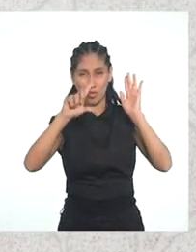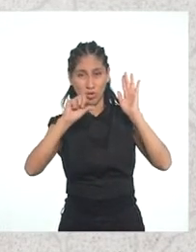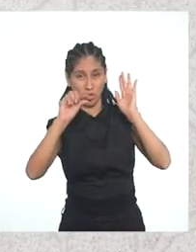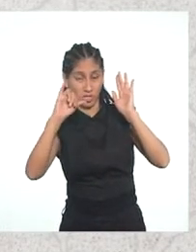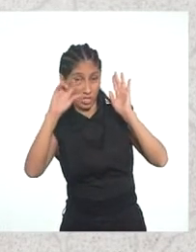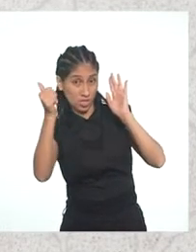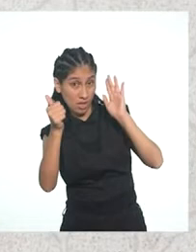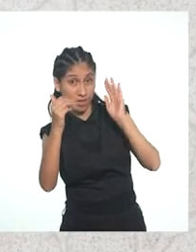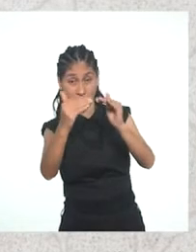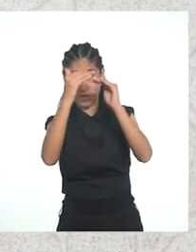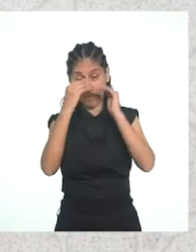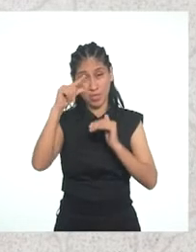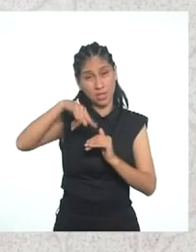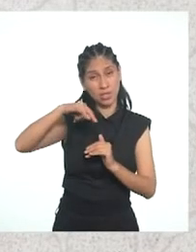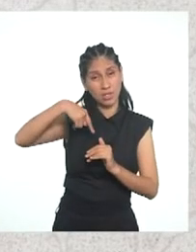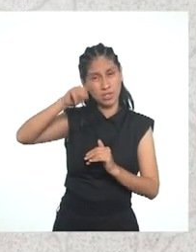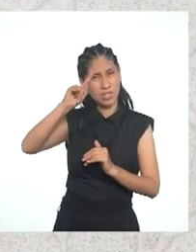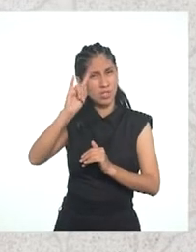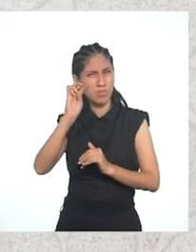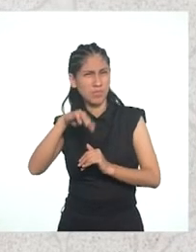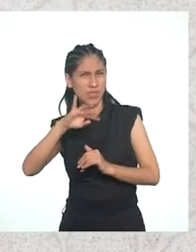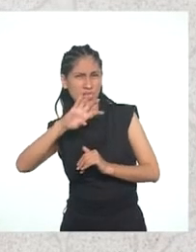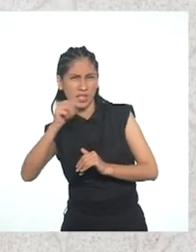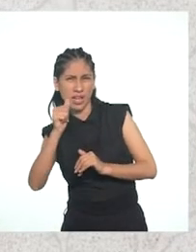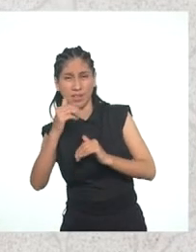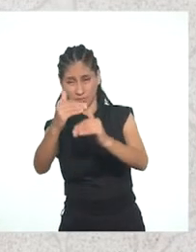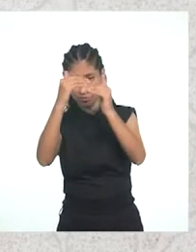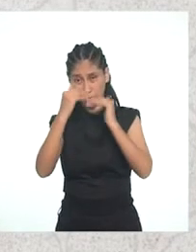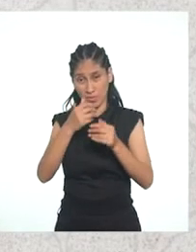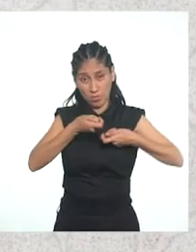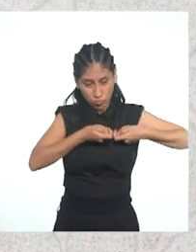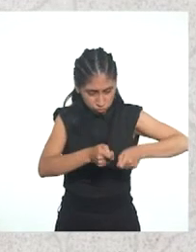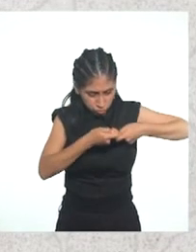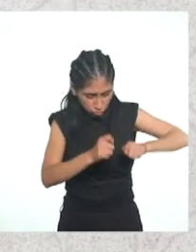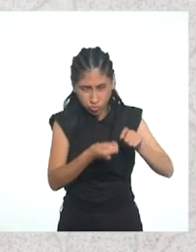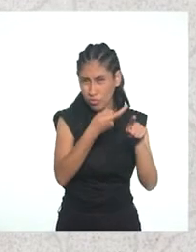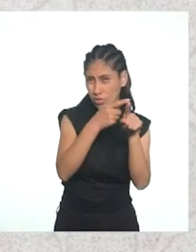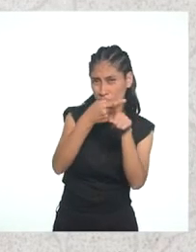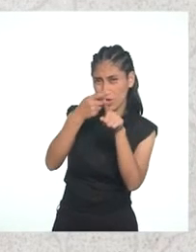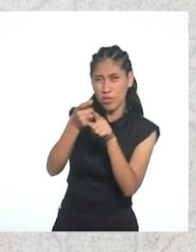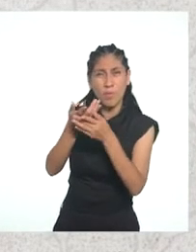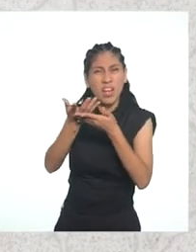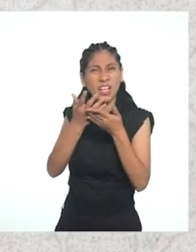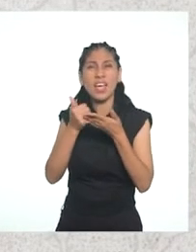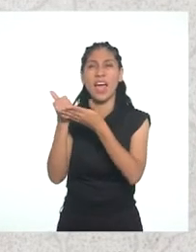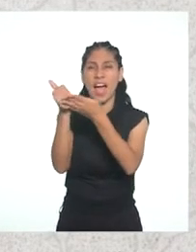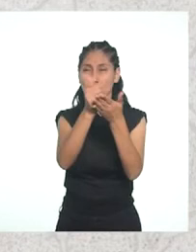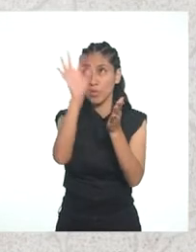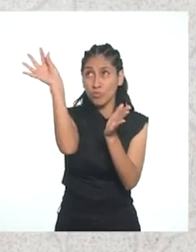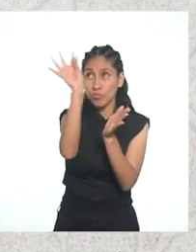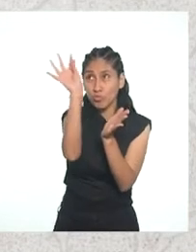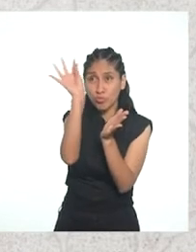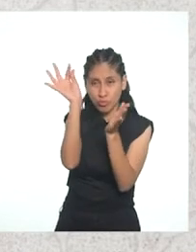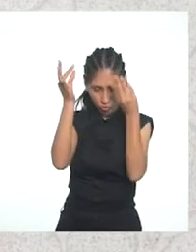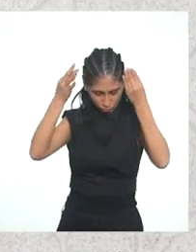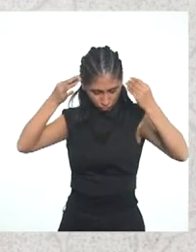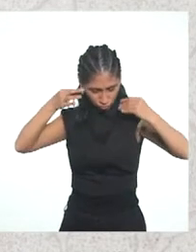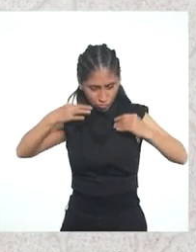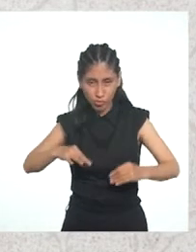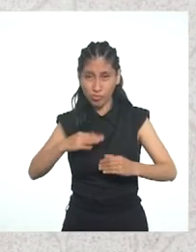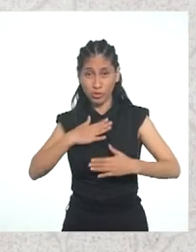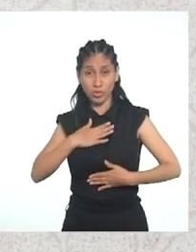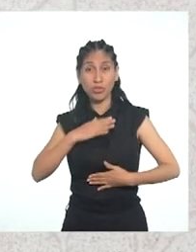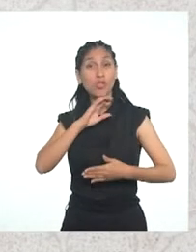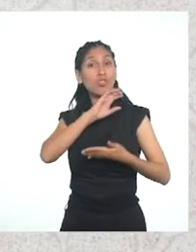industria alimenticia, química, la agricultura, entre otros, con el objetivo común de aprovechar los organismos vivos y sus cualidades